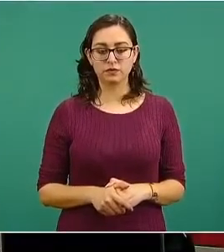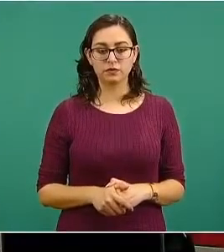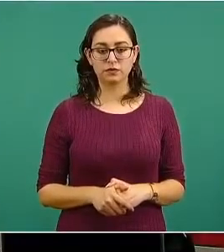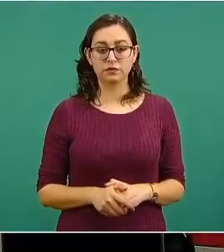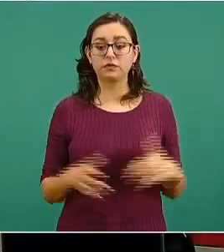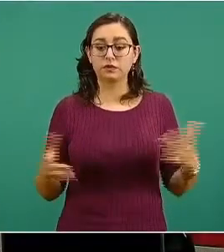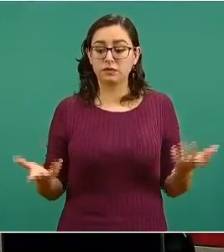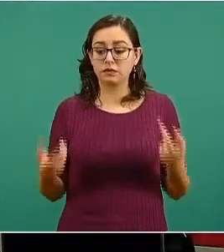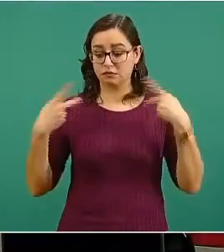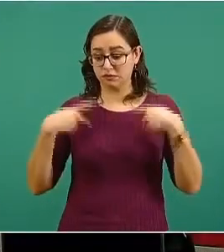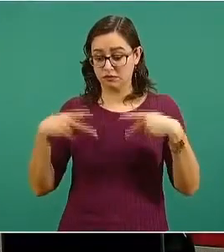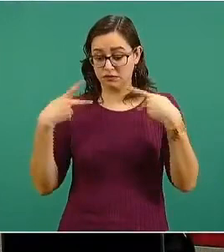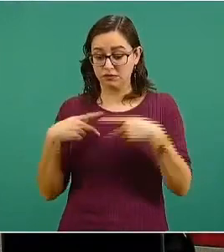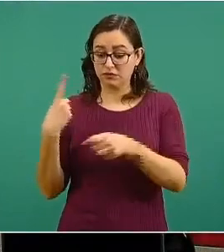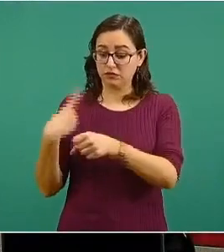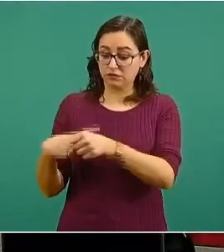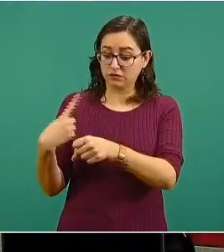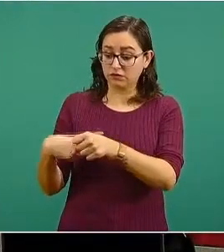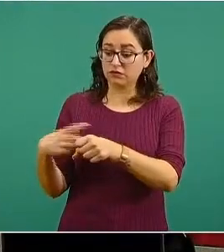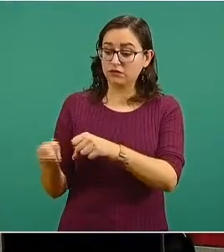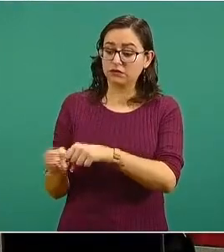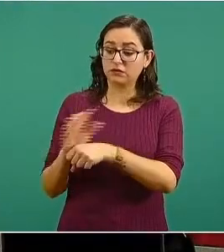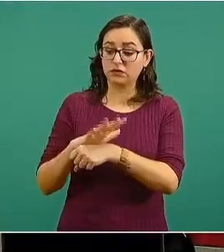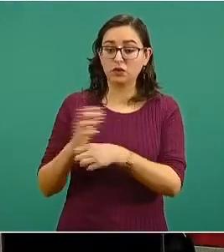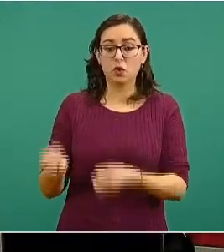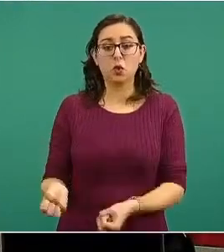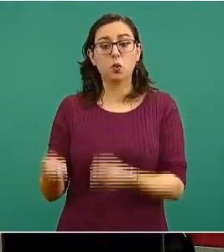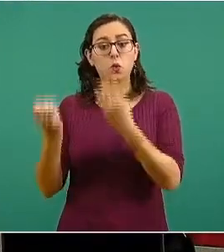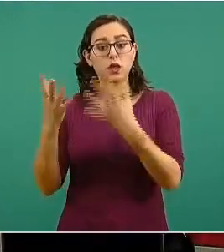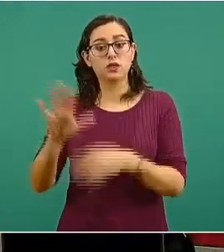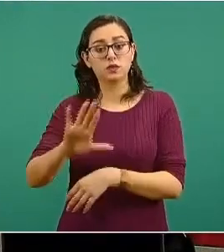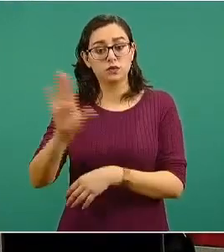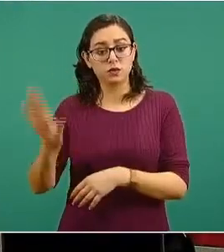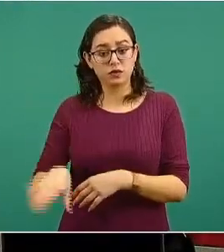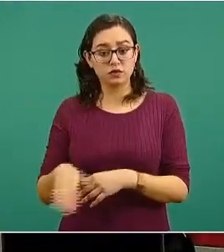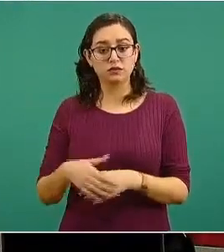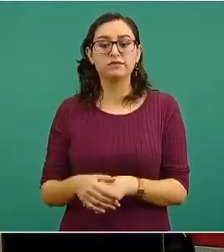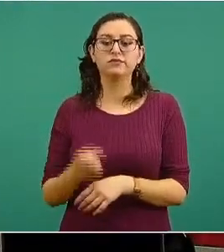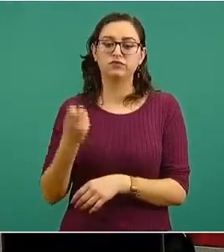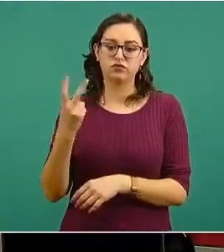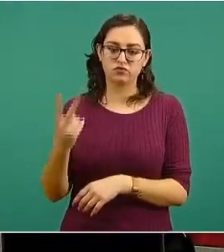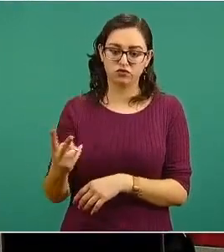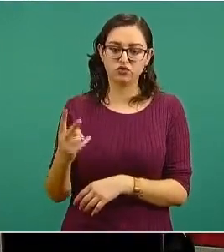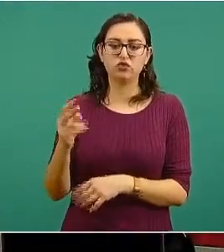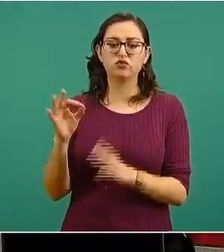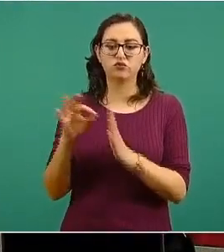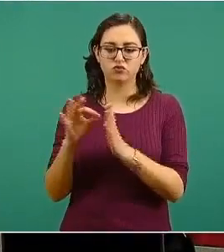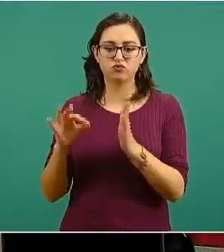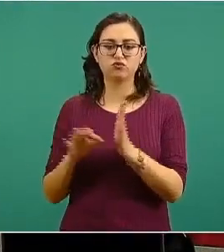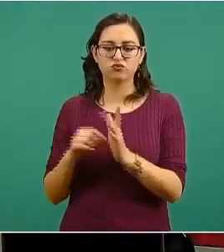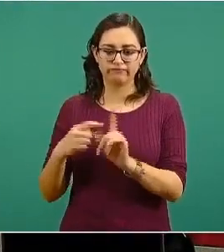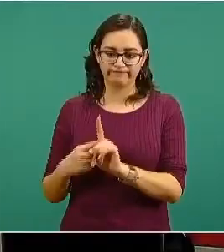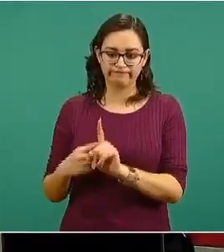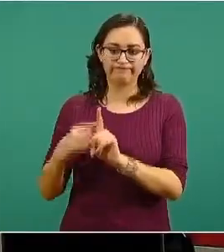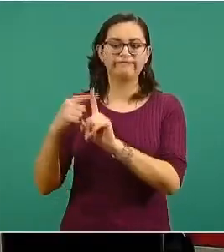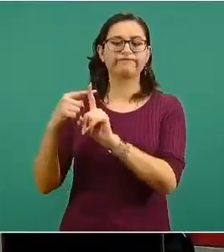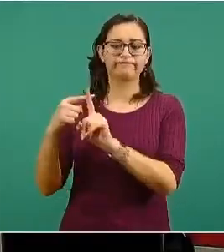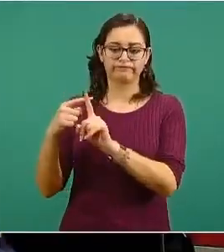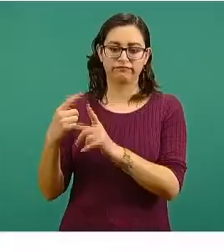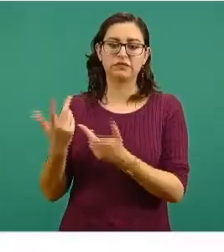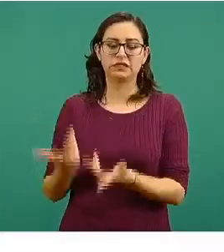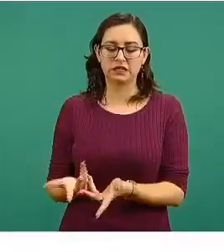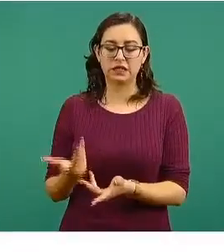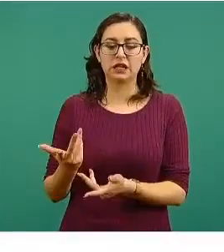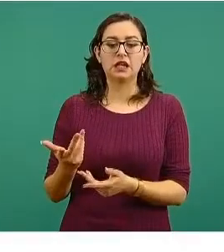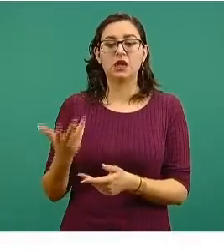La letalidad también con un incremento de 2 puntos porcentuales, se sitúa en el 8% en la